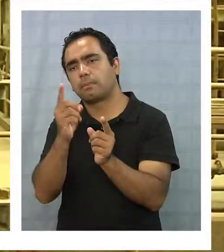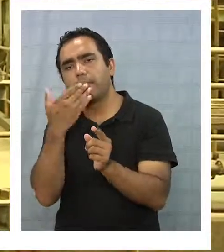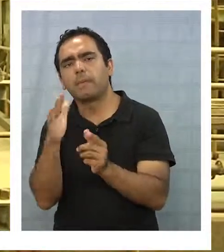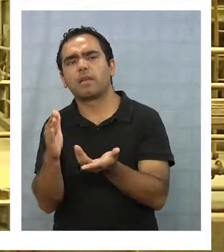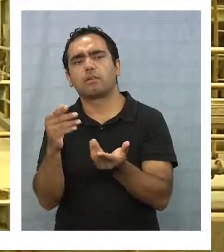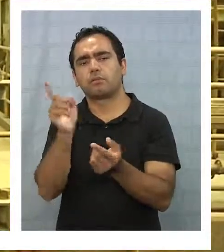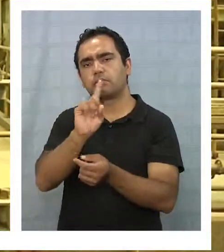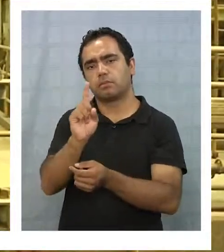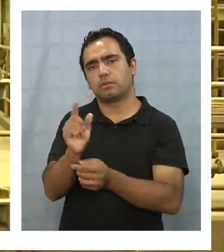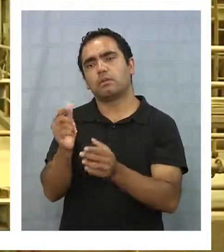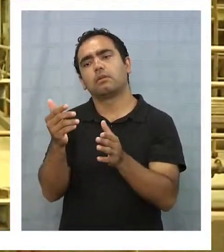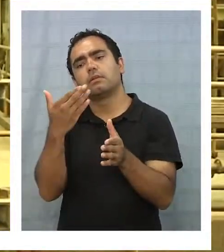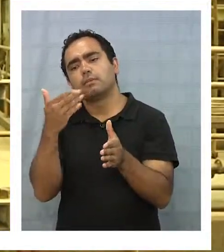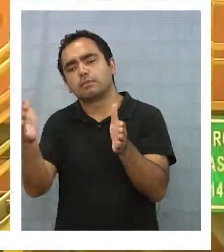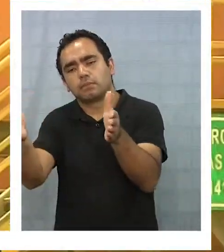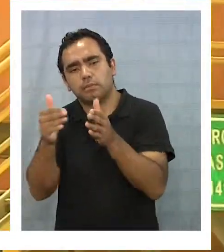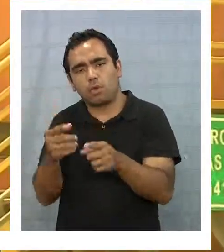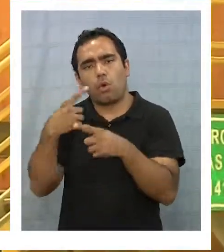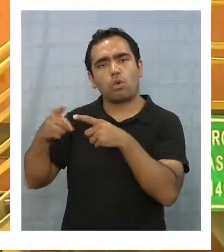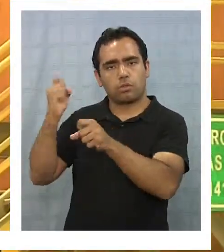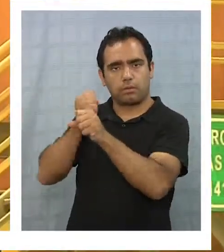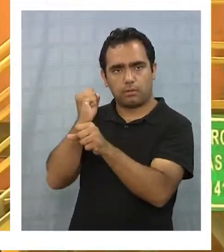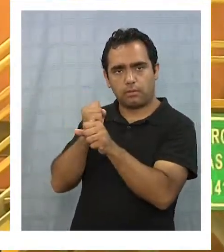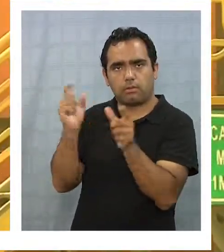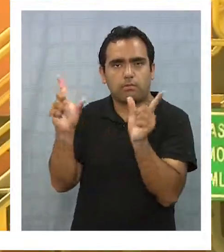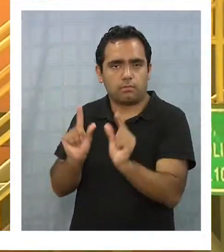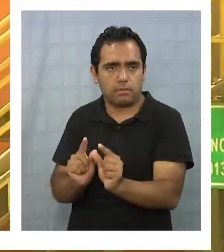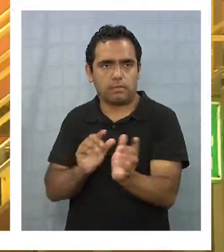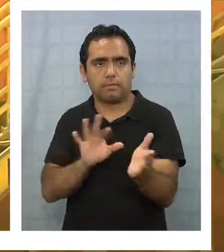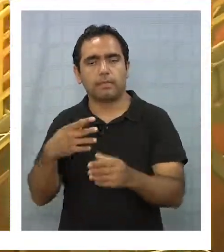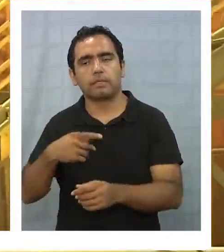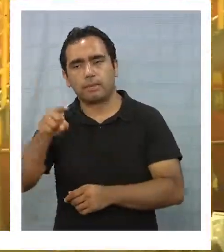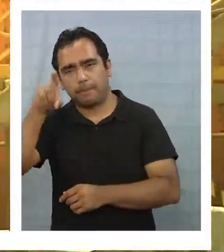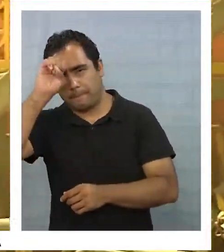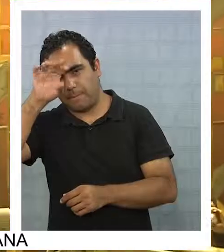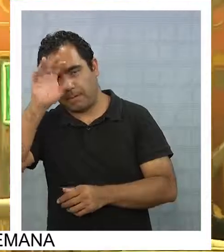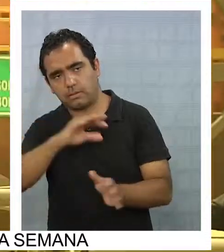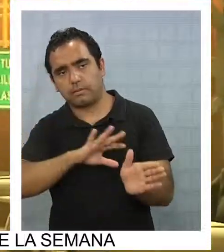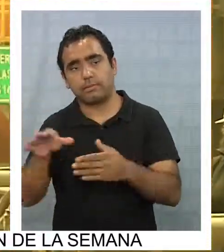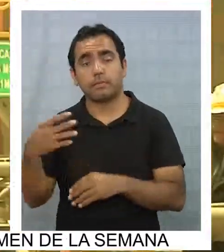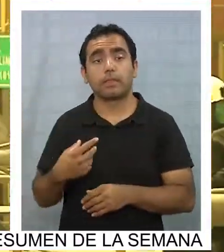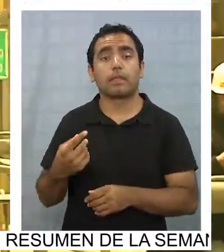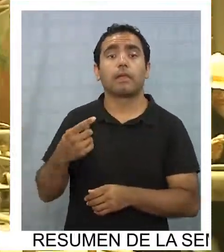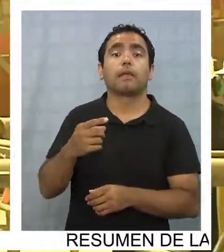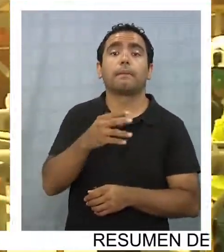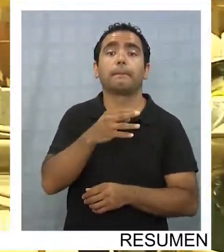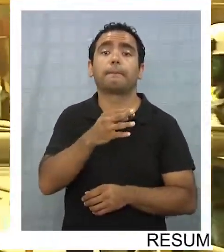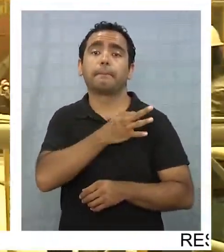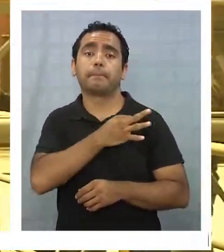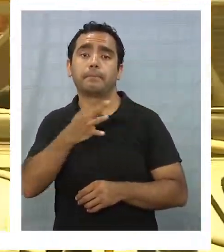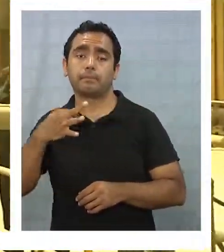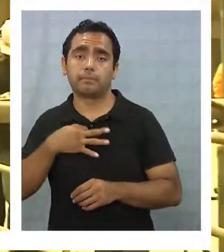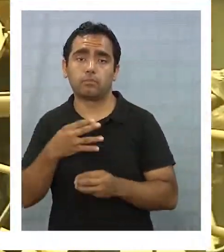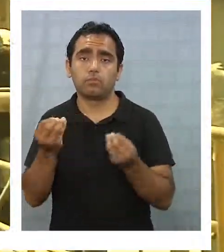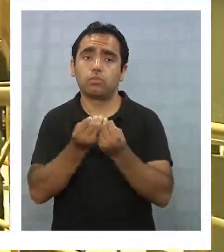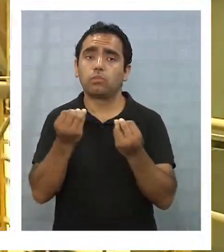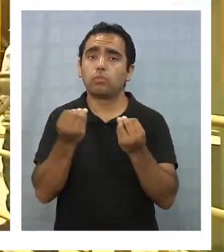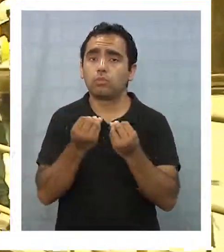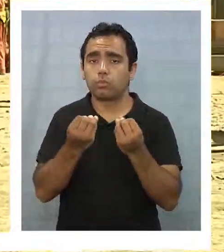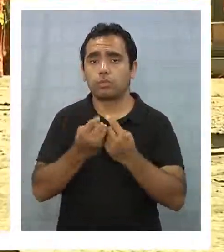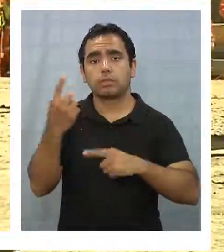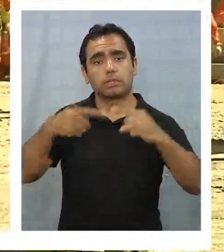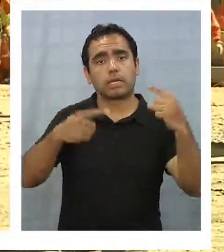también han salido. Yo creo que desde el punto de vista de la minería se explica un poco por ahí. A juicio de la Seremi, son varios los factores que inciden en la cantidad